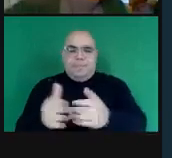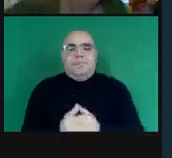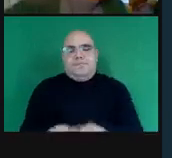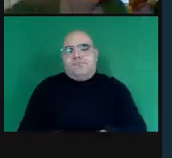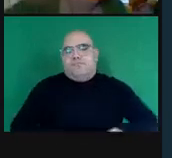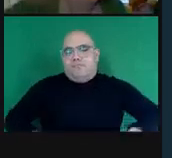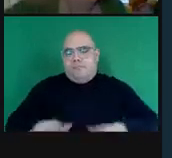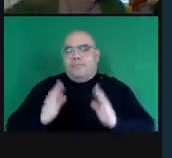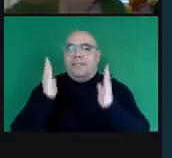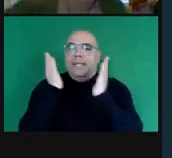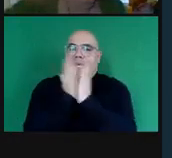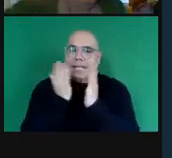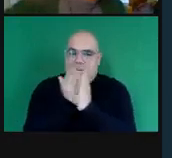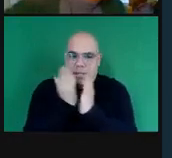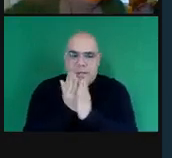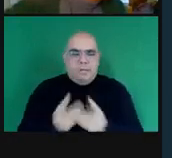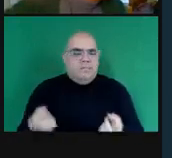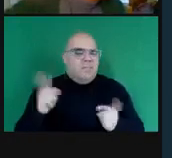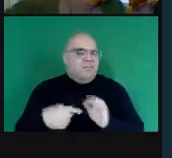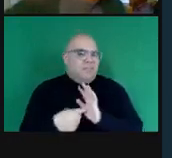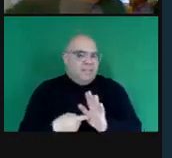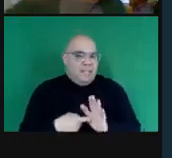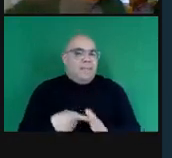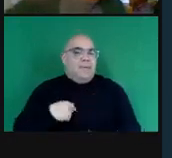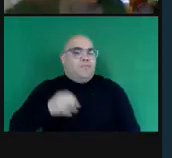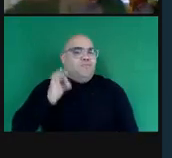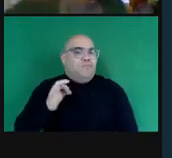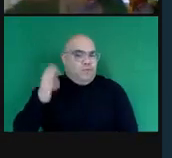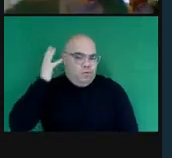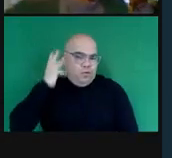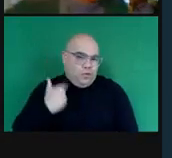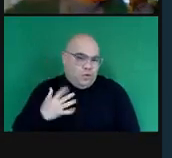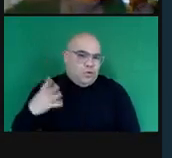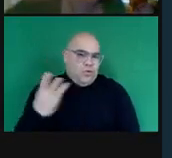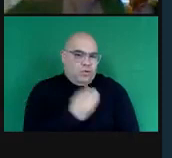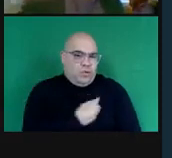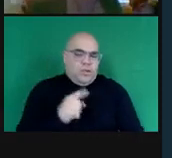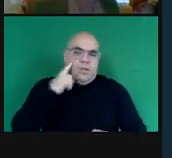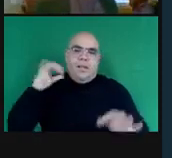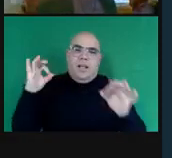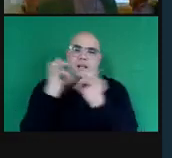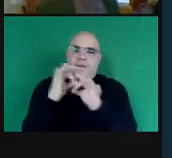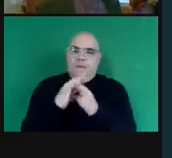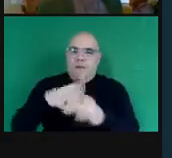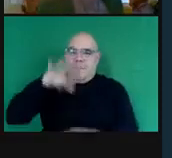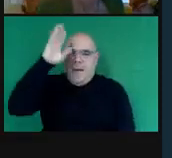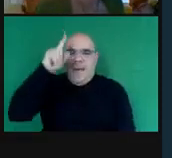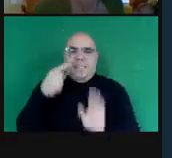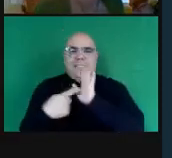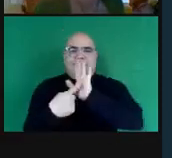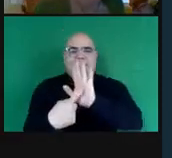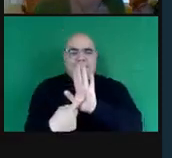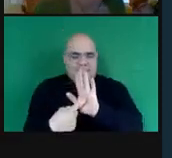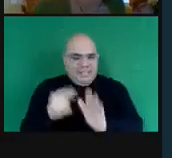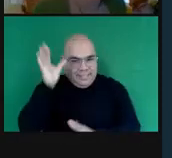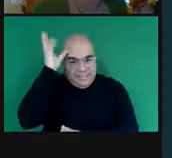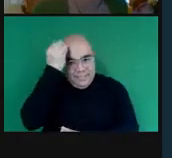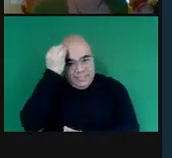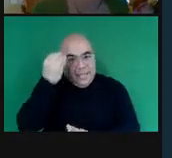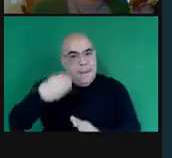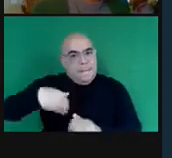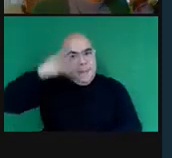y experimentación que todos alimentamos con nuestros distintos enfoques disciplinares y en donde buscamos convivir